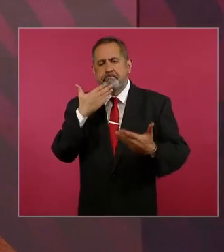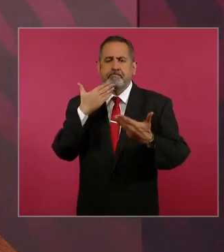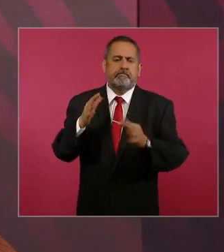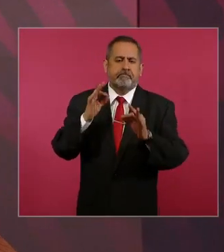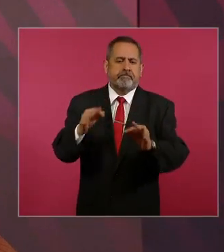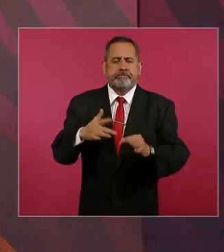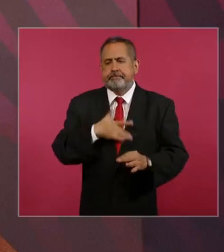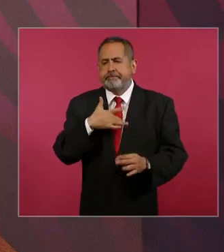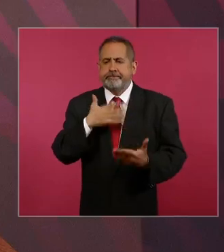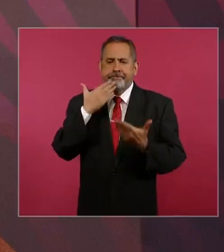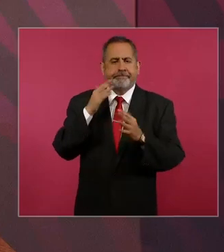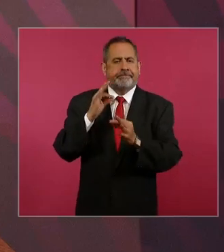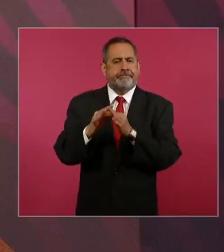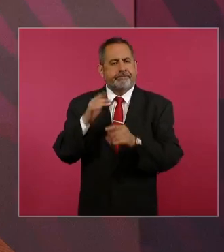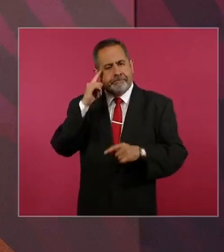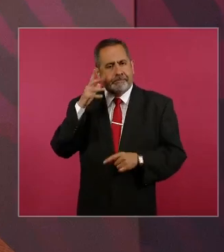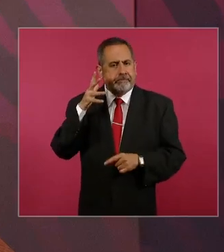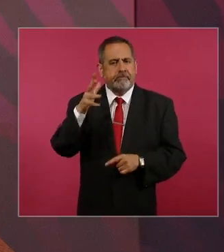mucho mucho muy bien